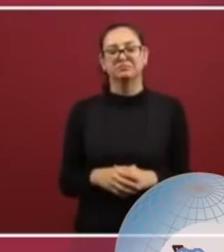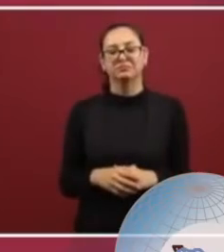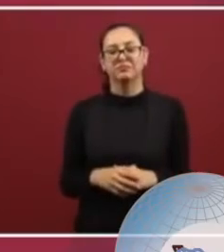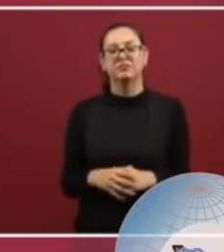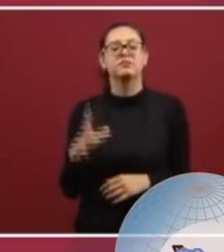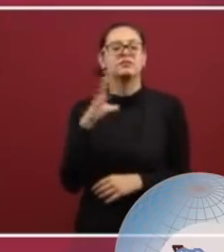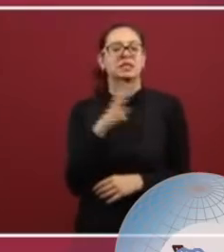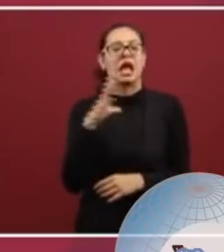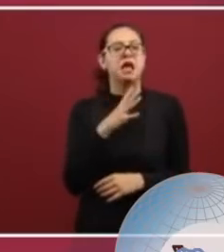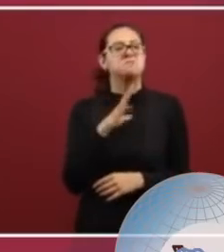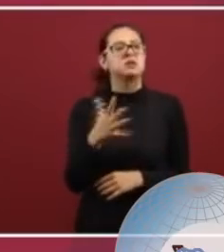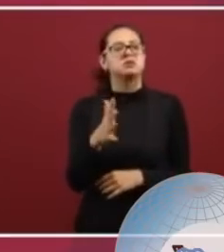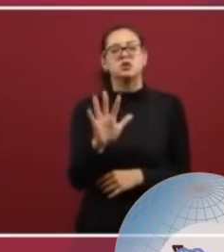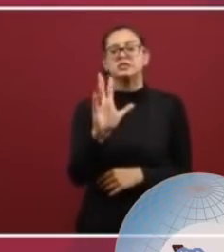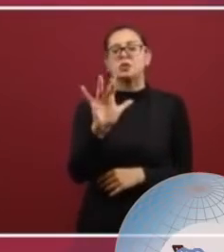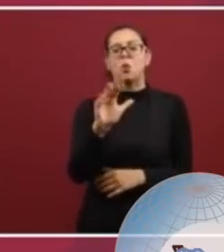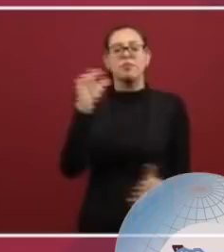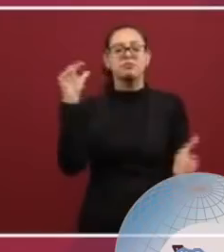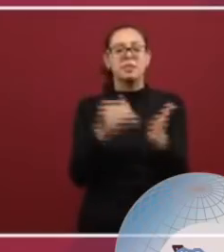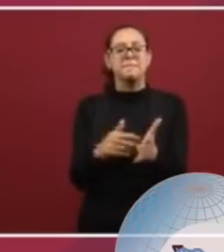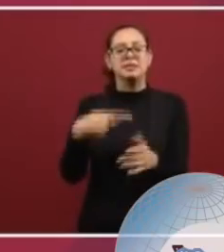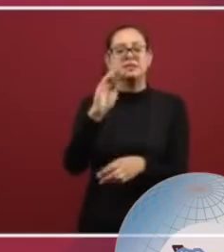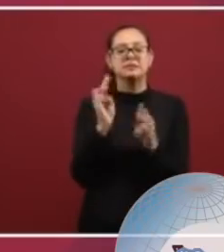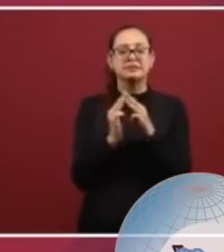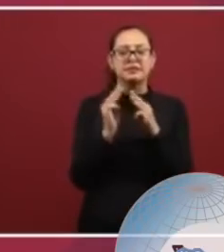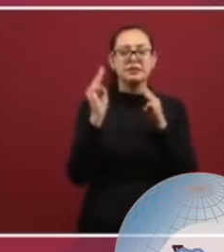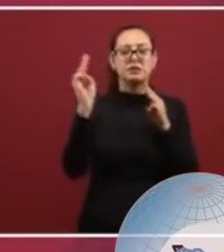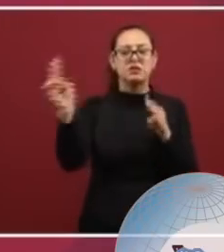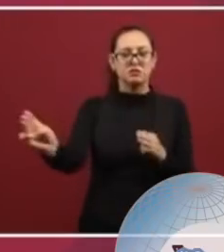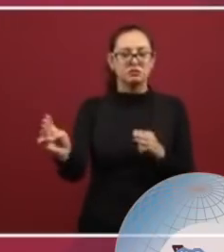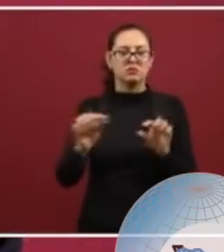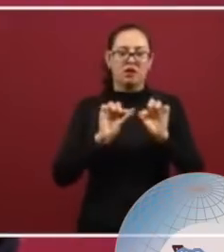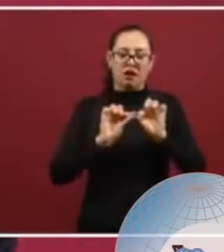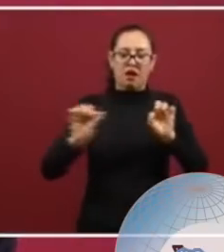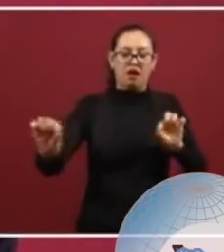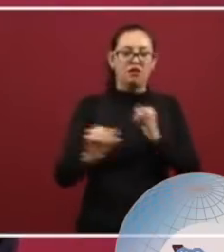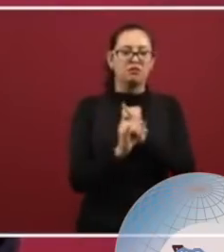alrededor de 50 mil kilómetros de fibra óptica